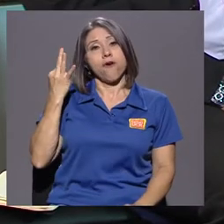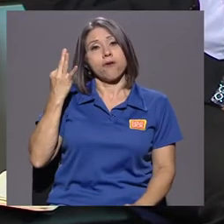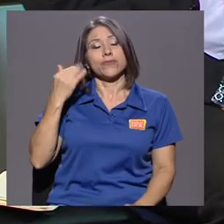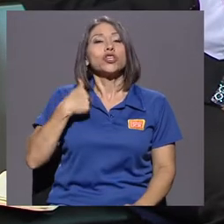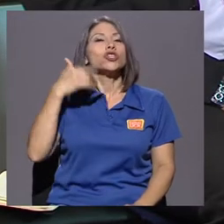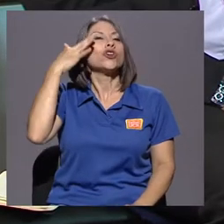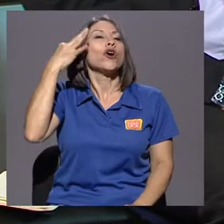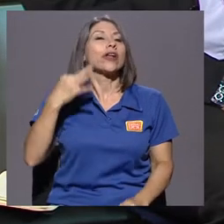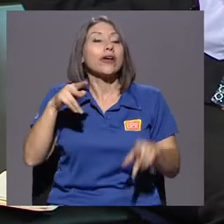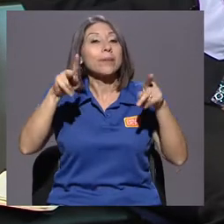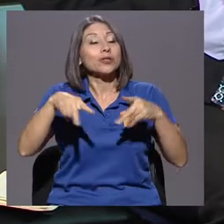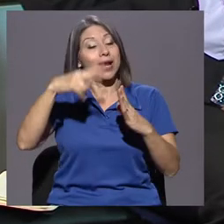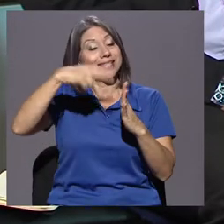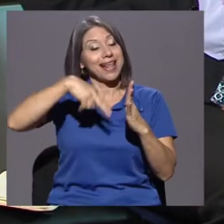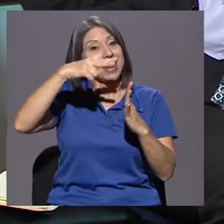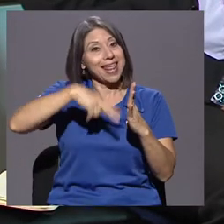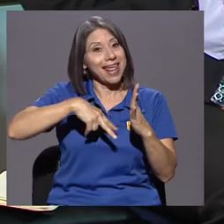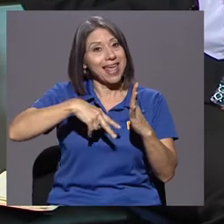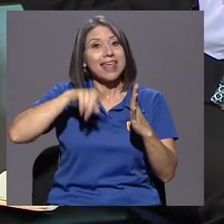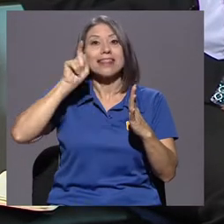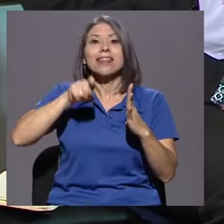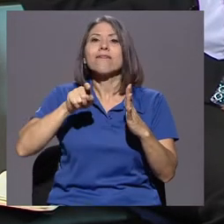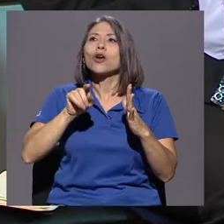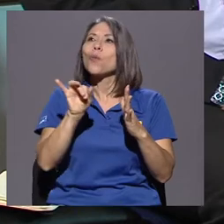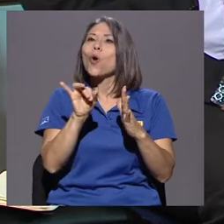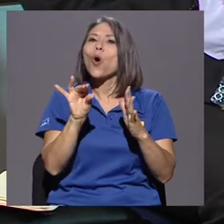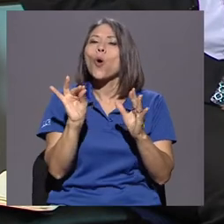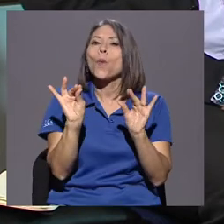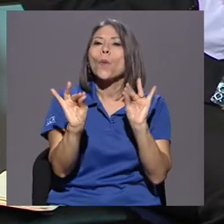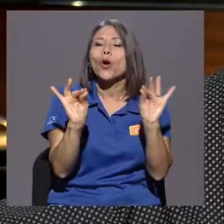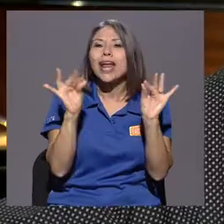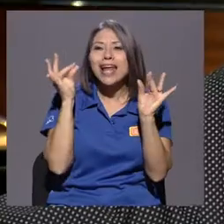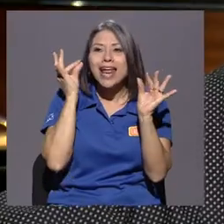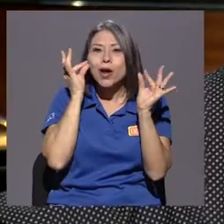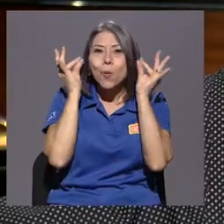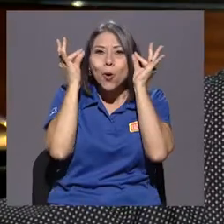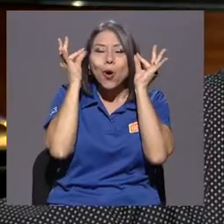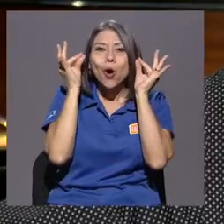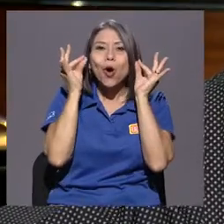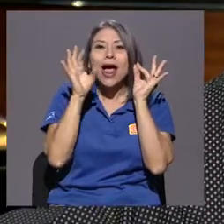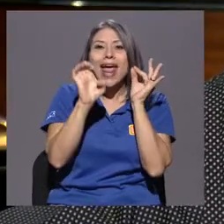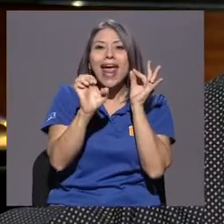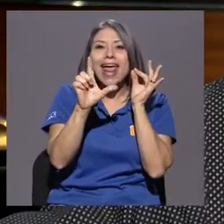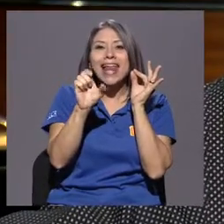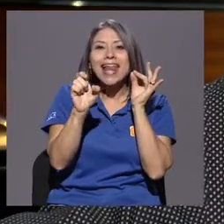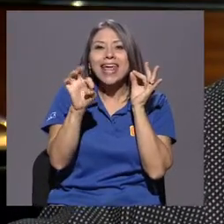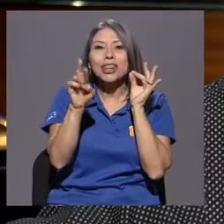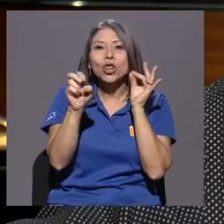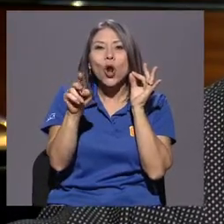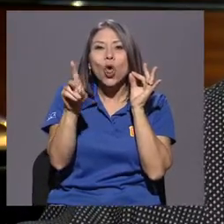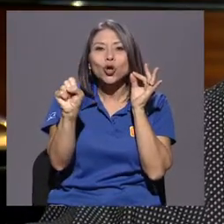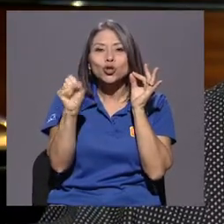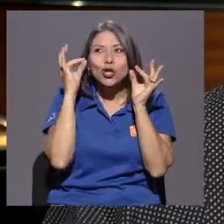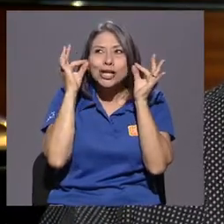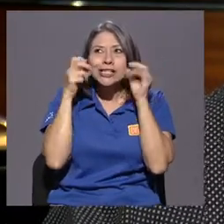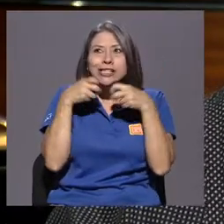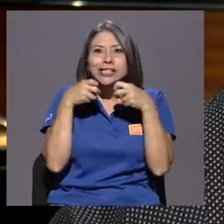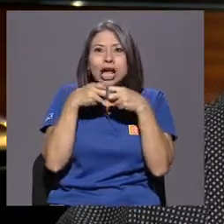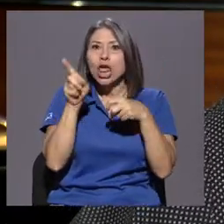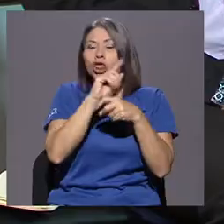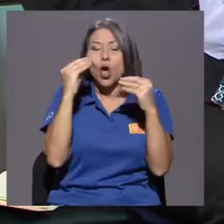que al lector hay que ponerle electrodos no no electrocutado no sentado en la silla eléctrica y